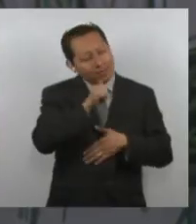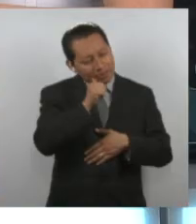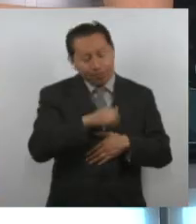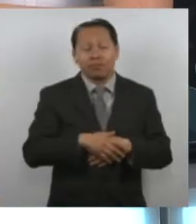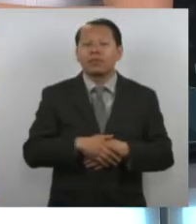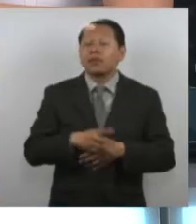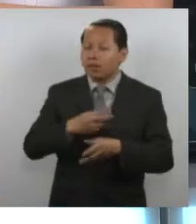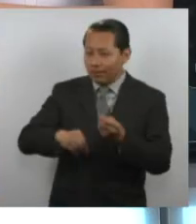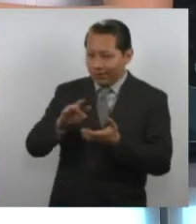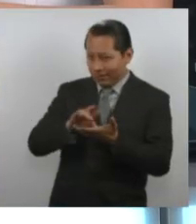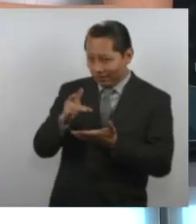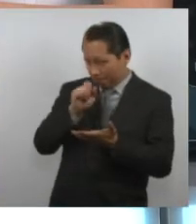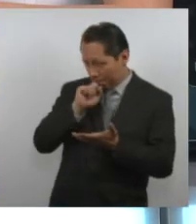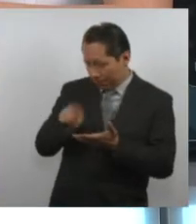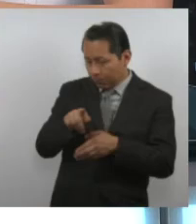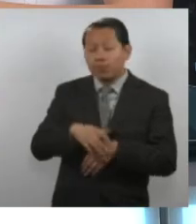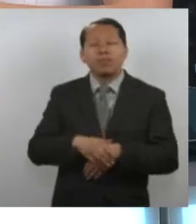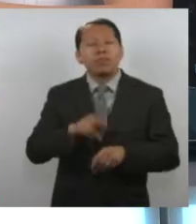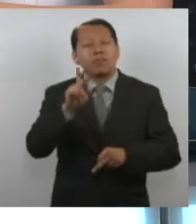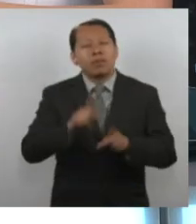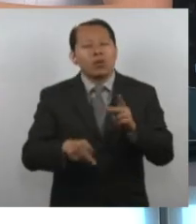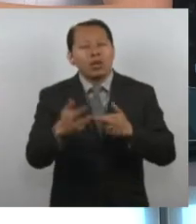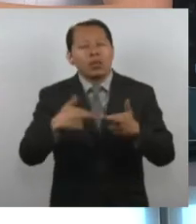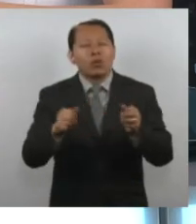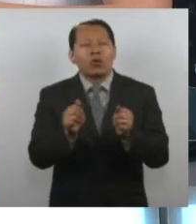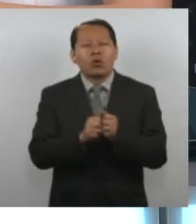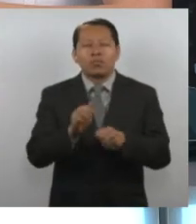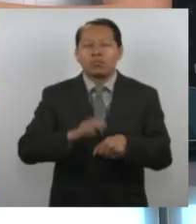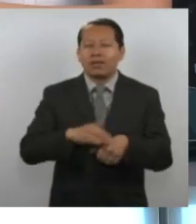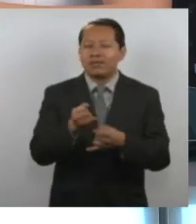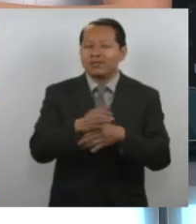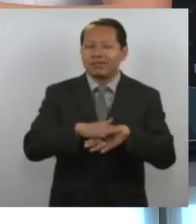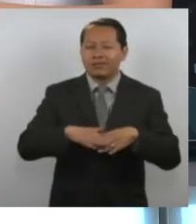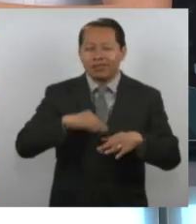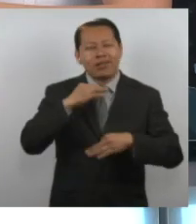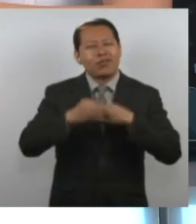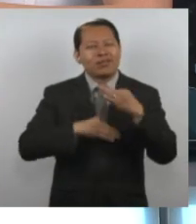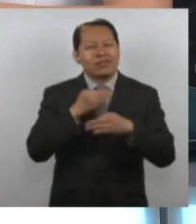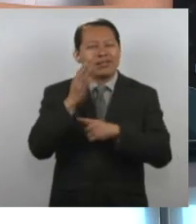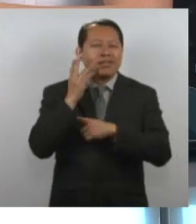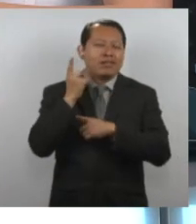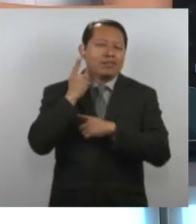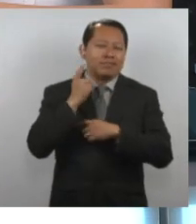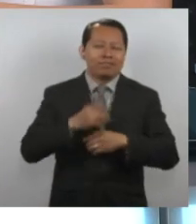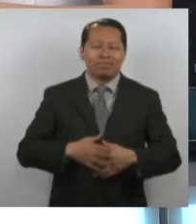Nosotros vamos a hacer una pequeña pausa, regresamos con más información aquí en Noticias del Congreso.